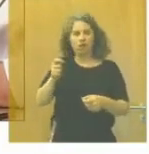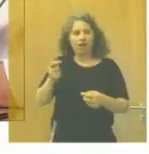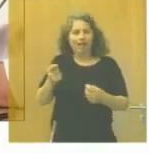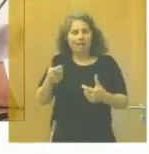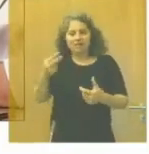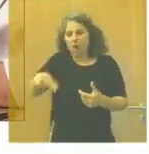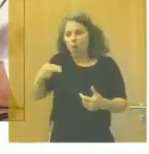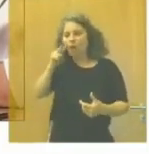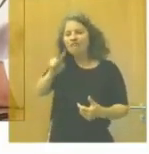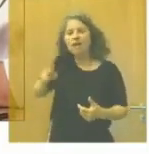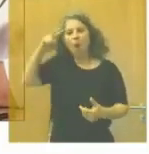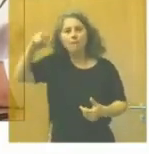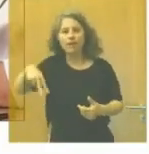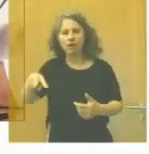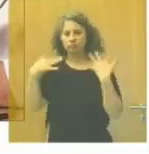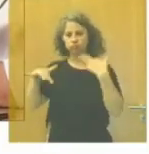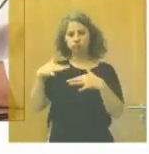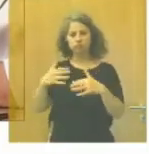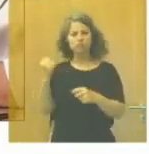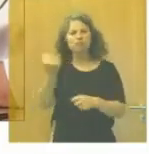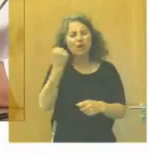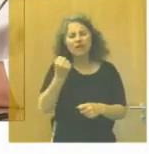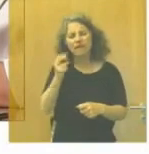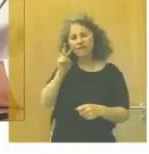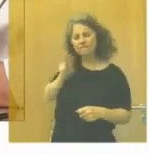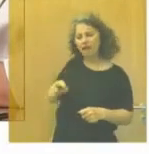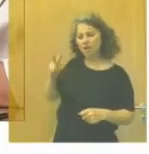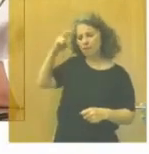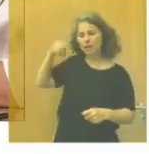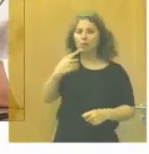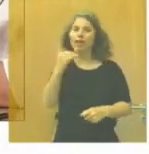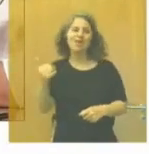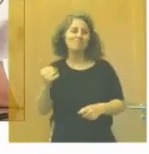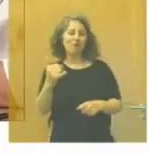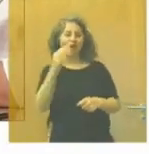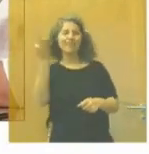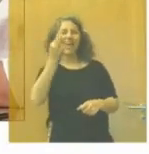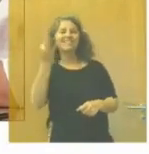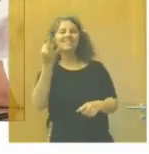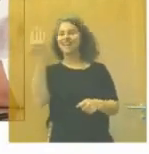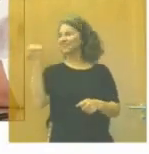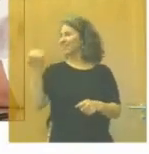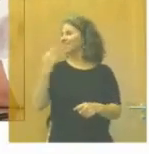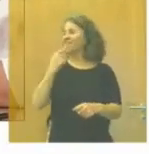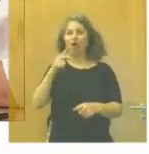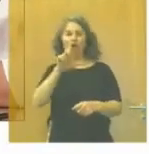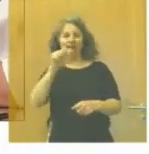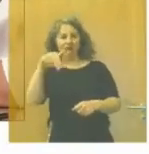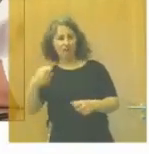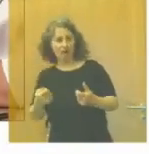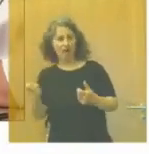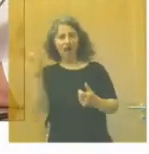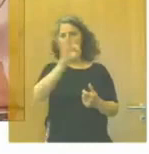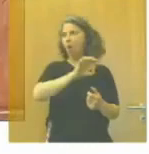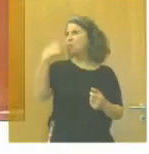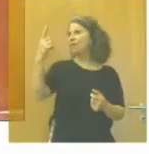voz cuando se tiene la experiencia, quizá en estos talleres que mencionaba el ministro Lema, o en otras